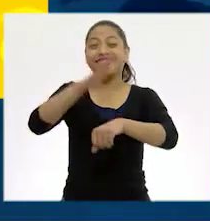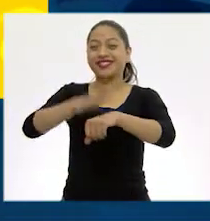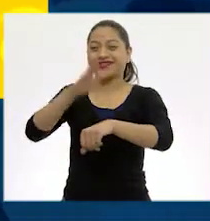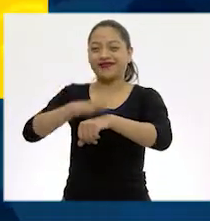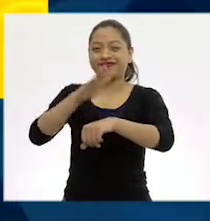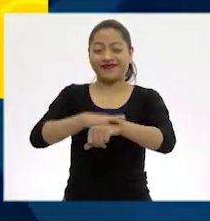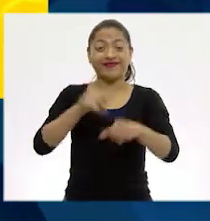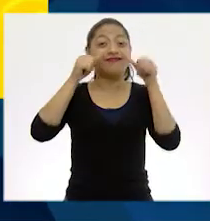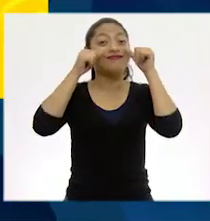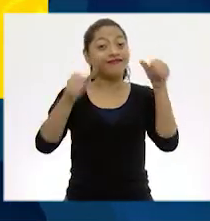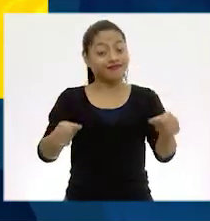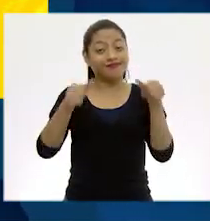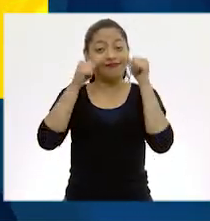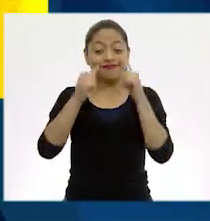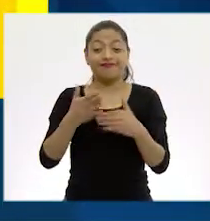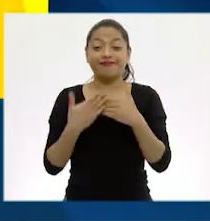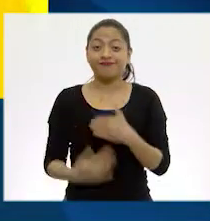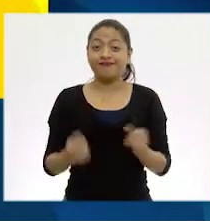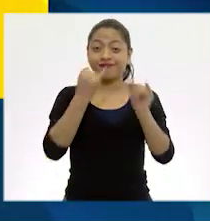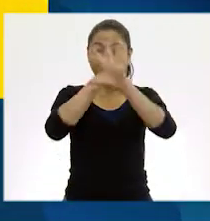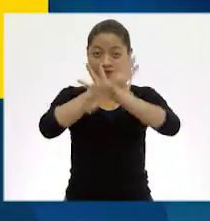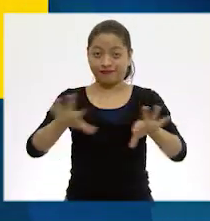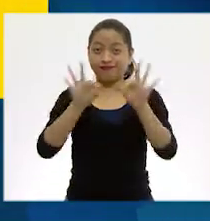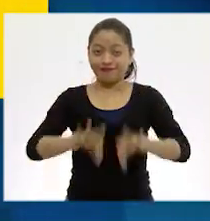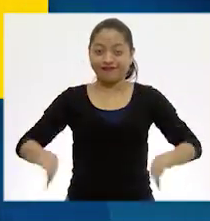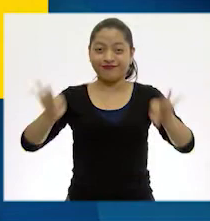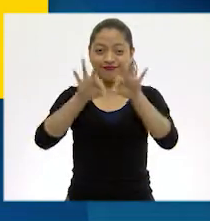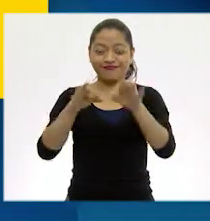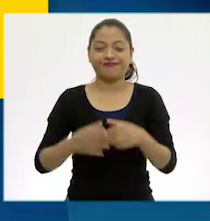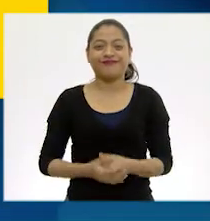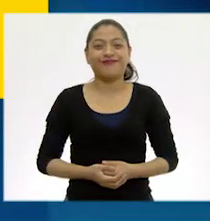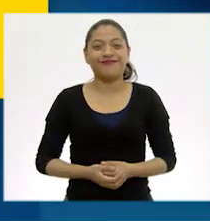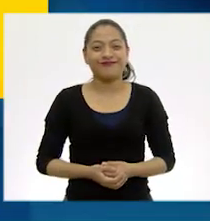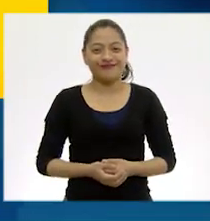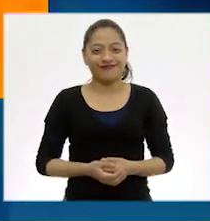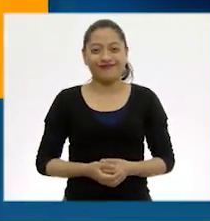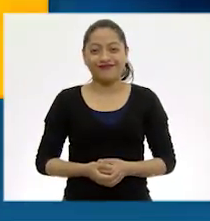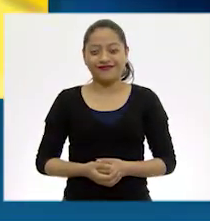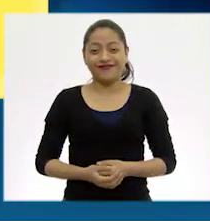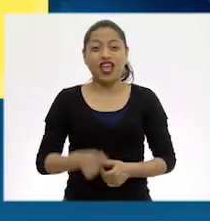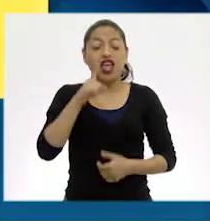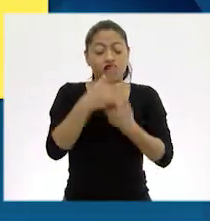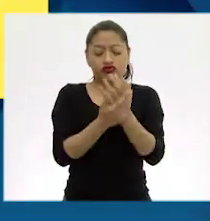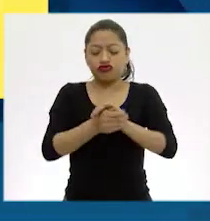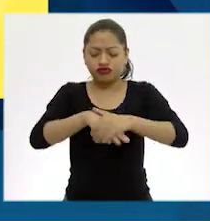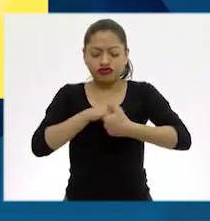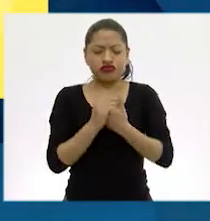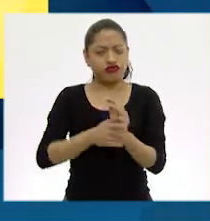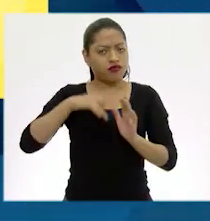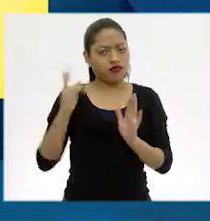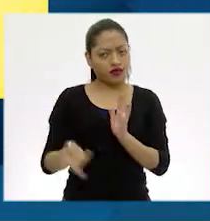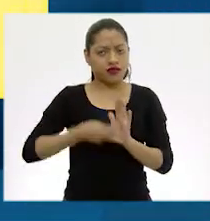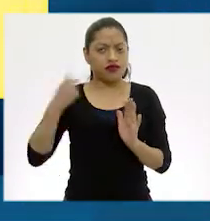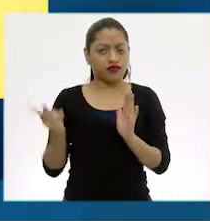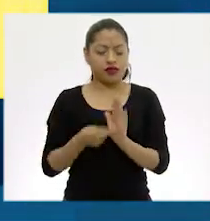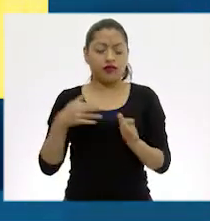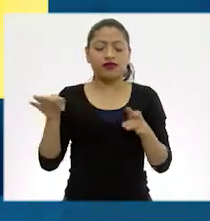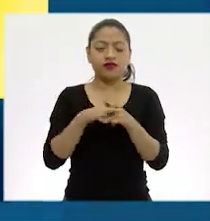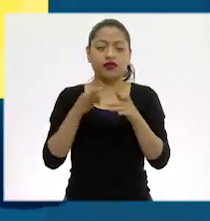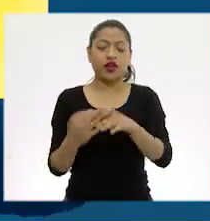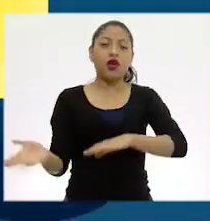¡Atención! ¡Atención! A continuación, información importante. Lavarnos las manos varias veces al día